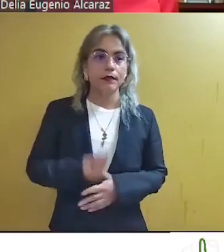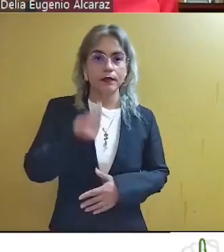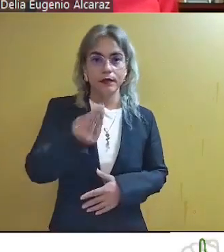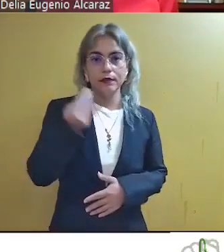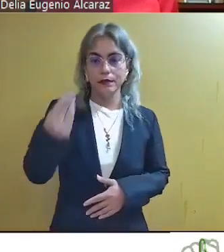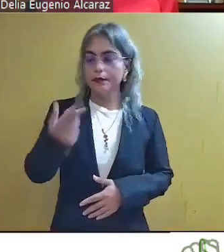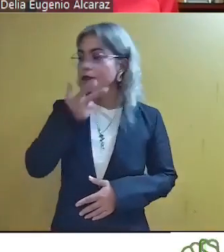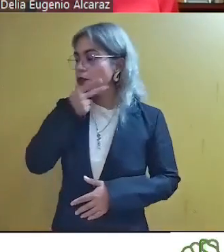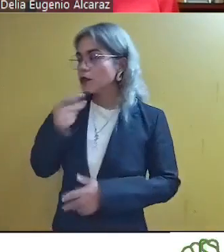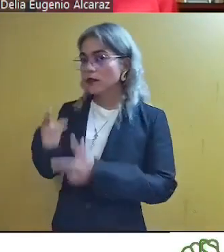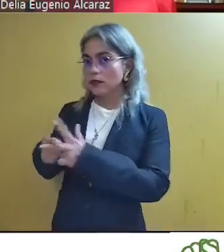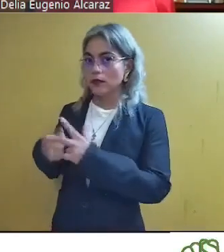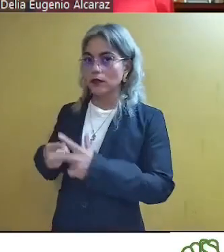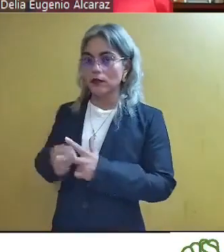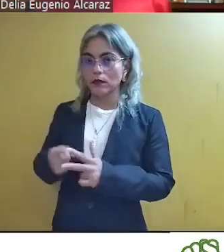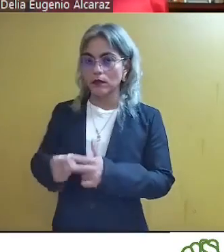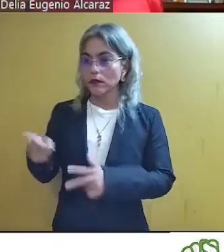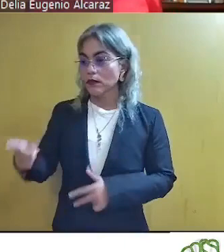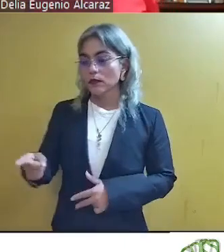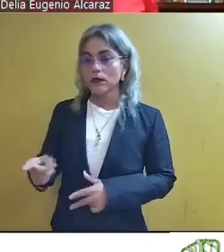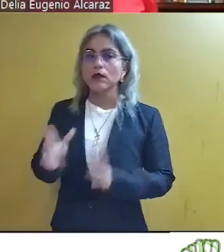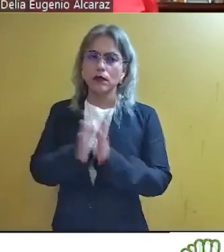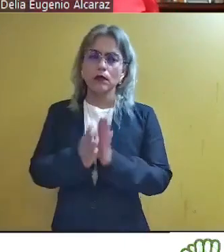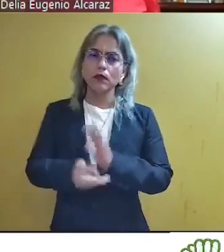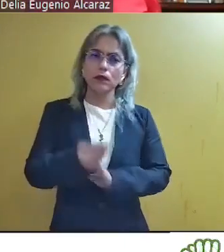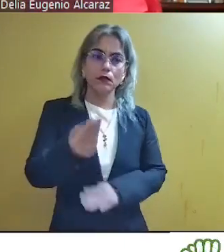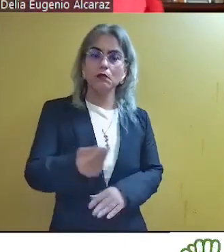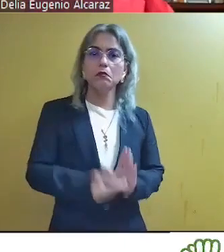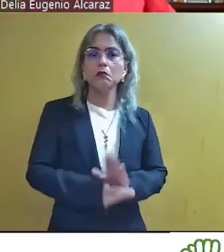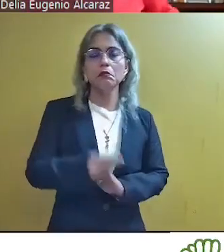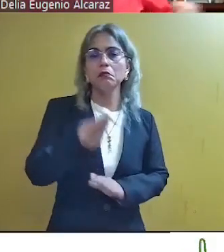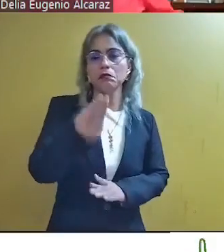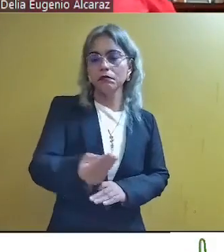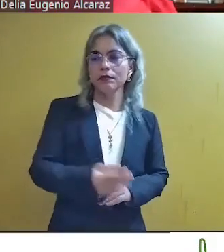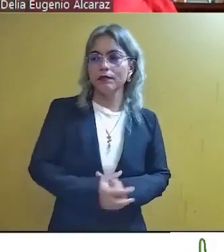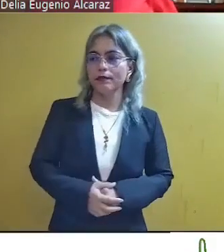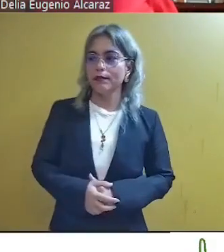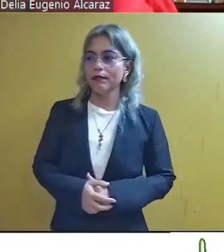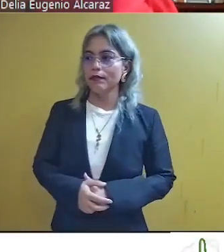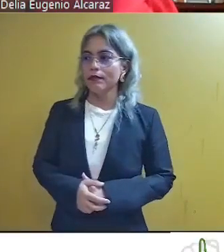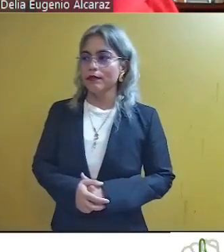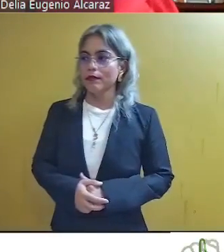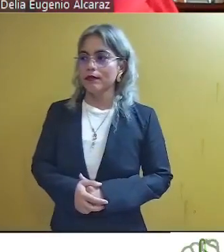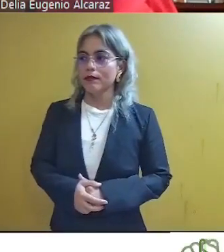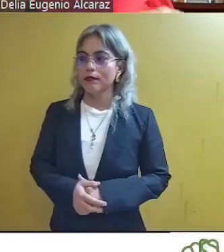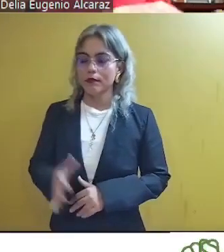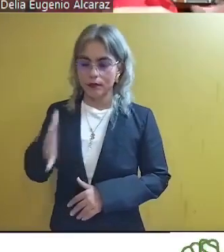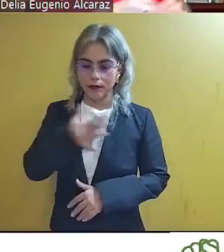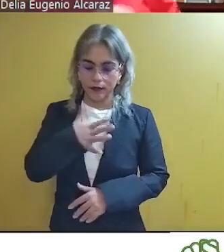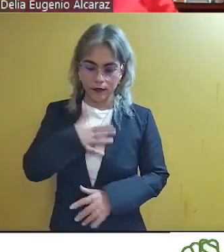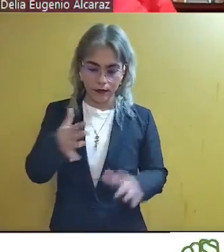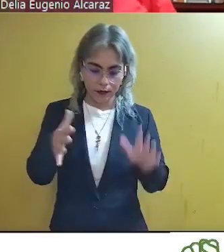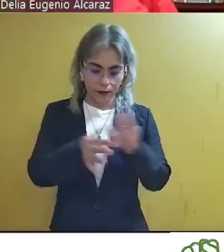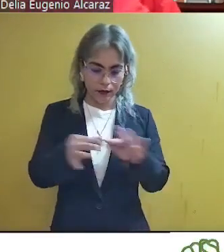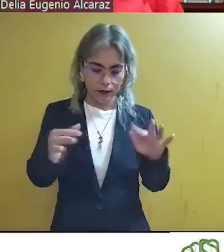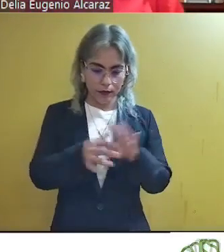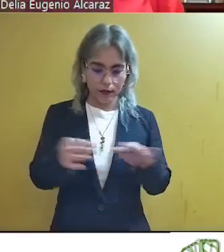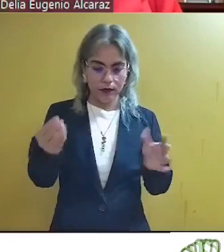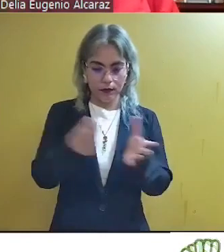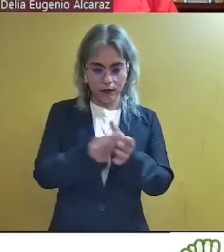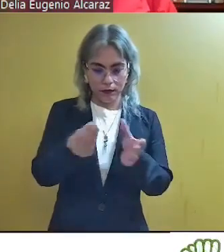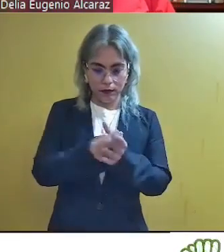tesorero. Y me refiero, si me permiten, existe en este